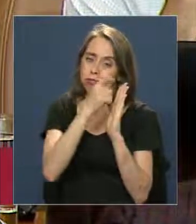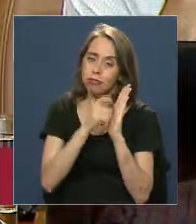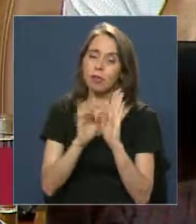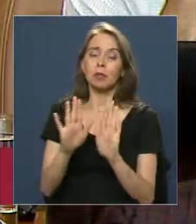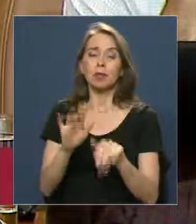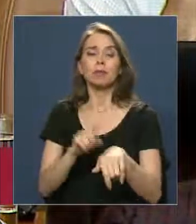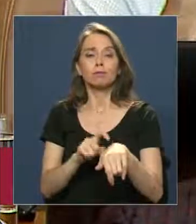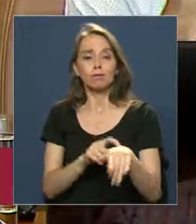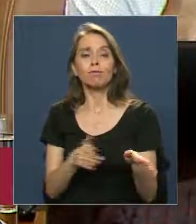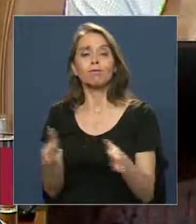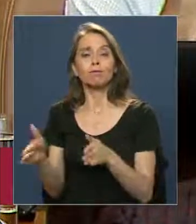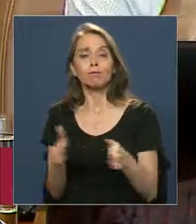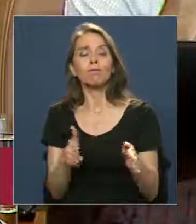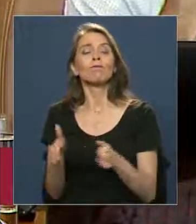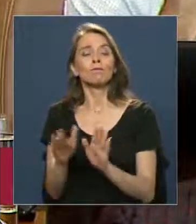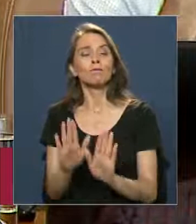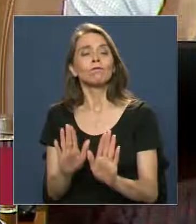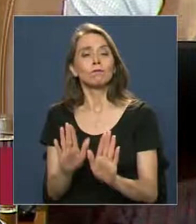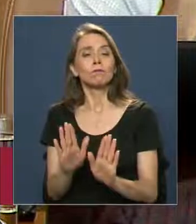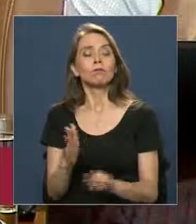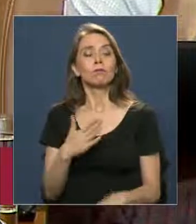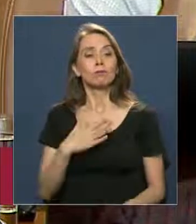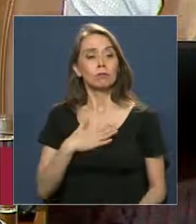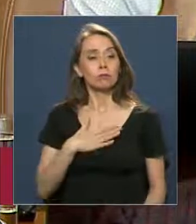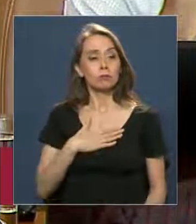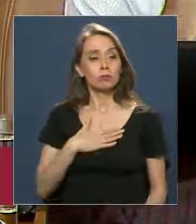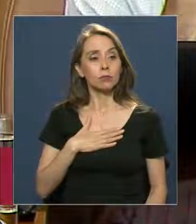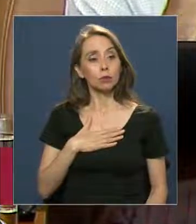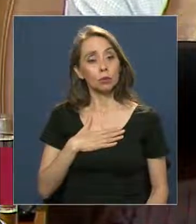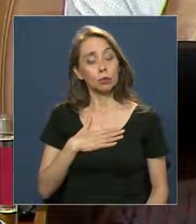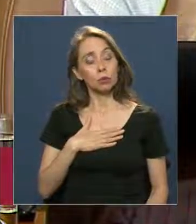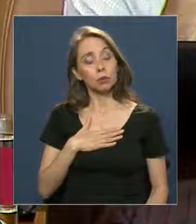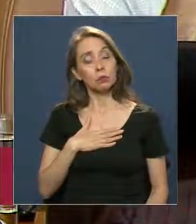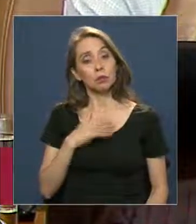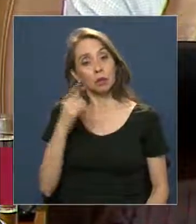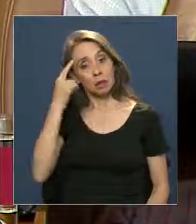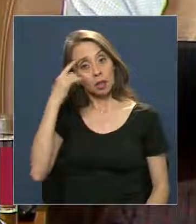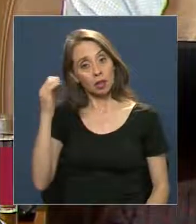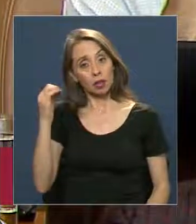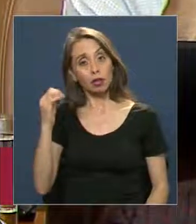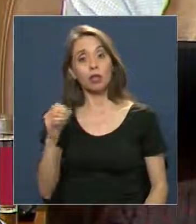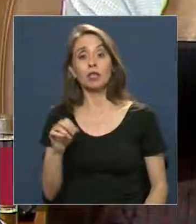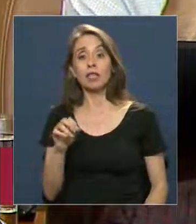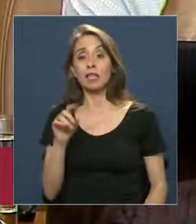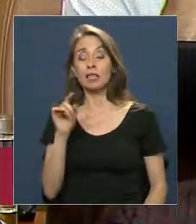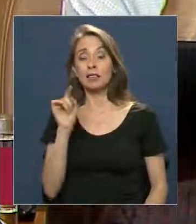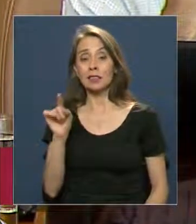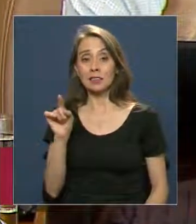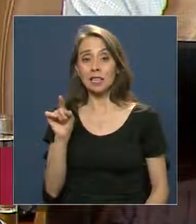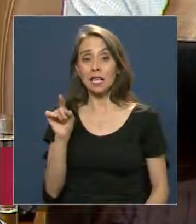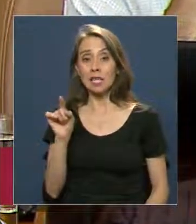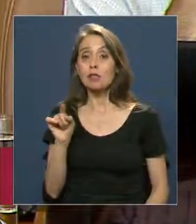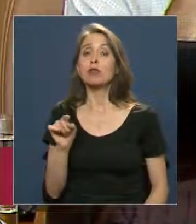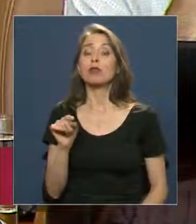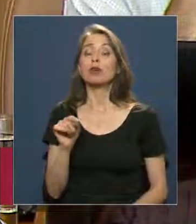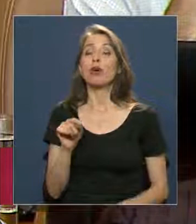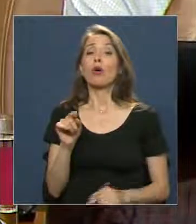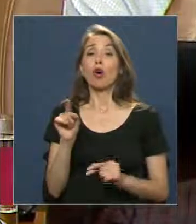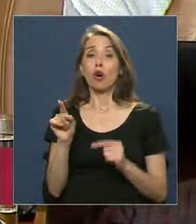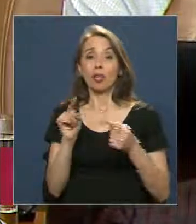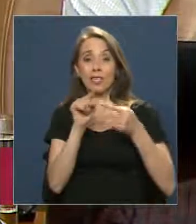los espacios. Y sin duda, desde mi punto de vista, la penalización no puede ser cárcel en este